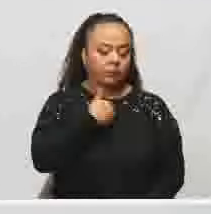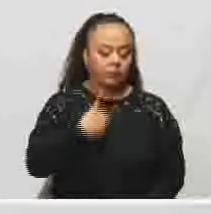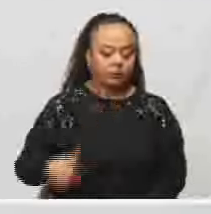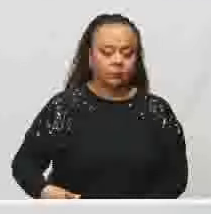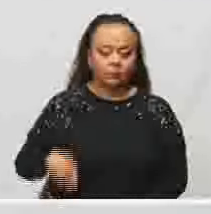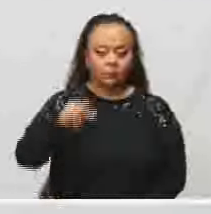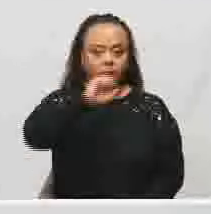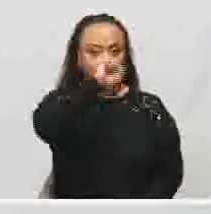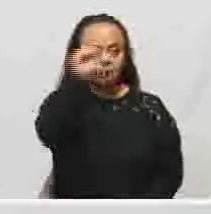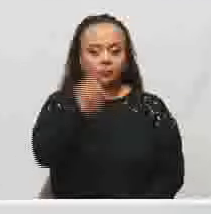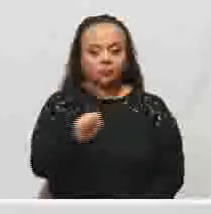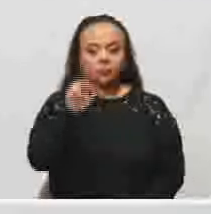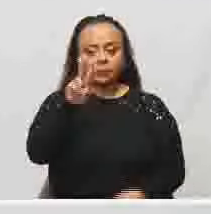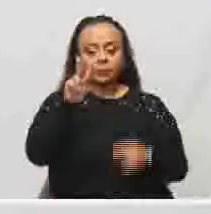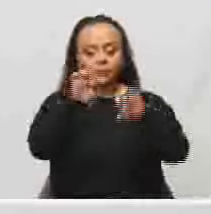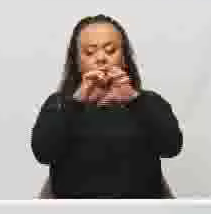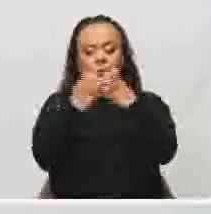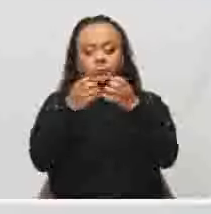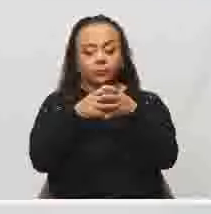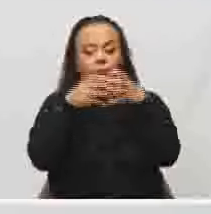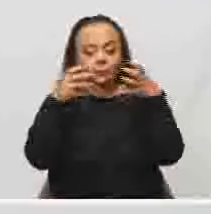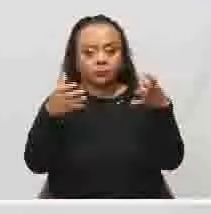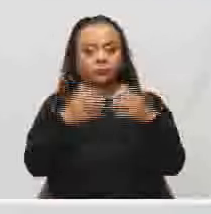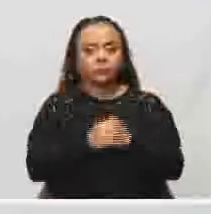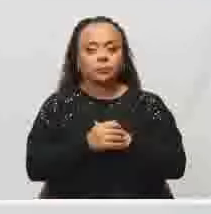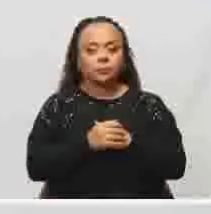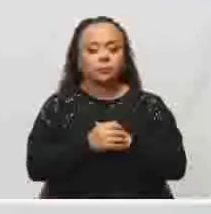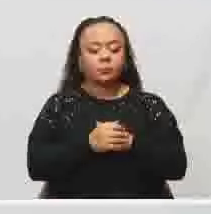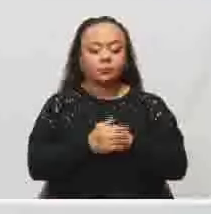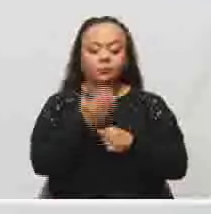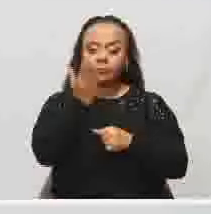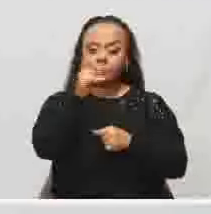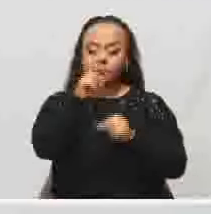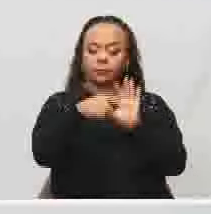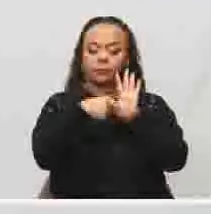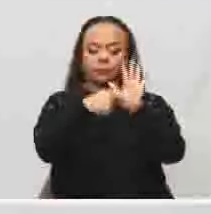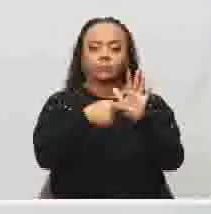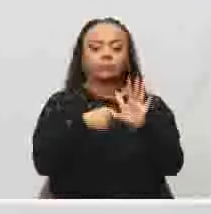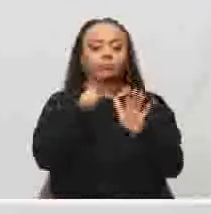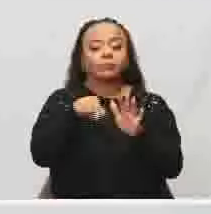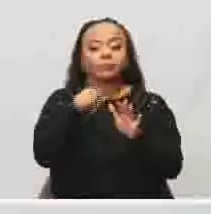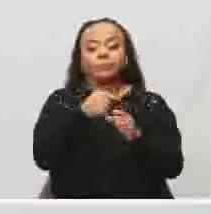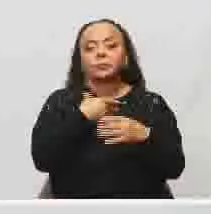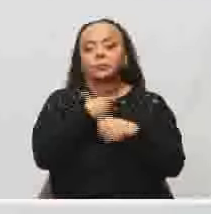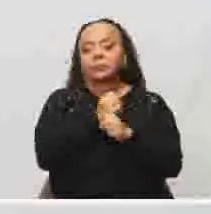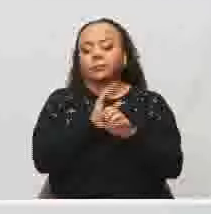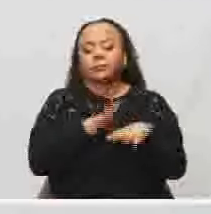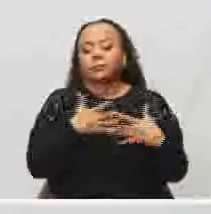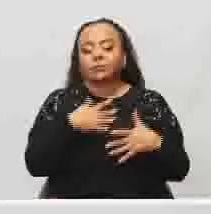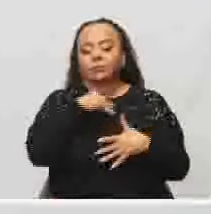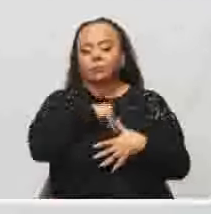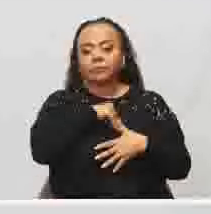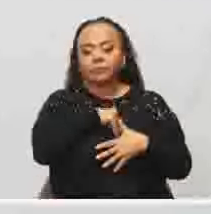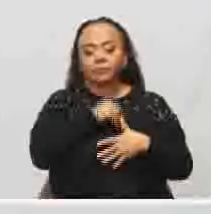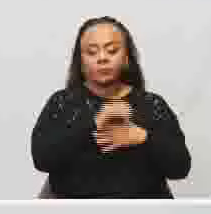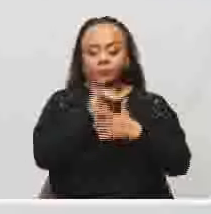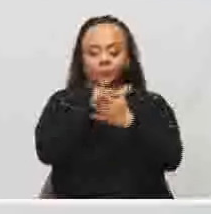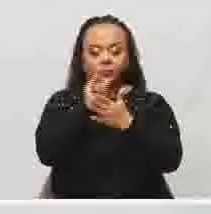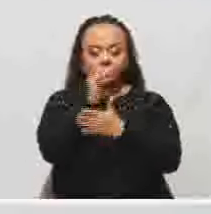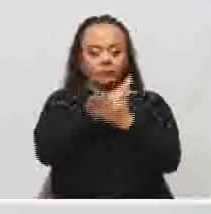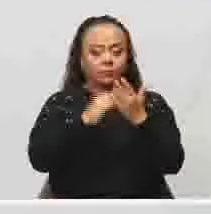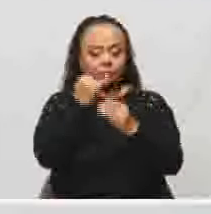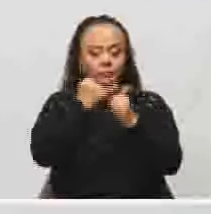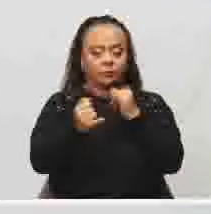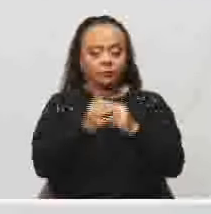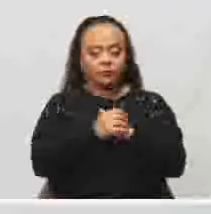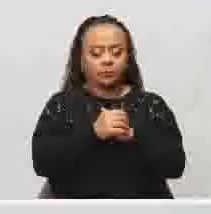sapriza dos equipos grandes al frente aquí es donde tienen que demostrar de que están hechos Sí y incluso entra en esta recta final con una tendencia